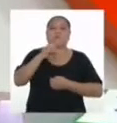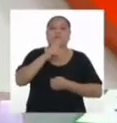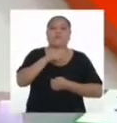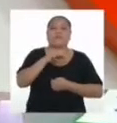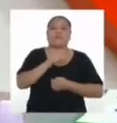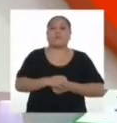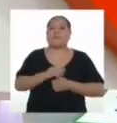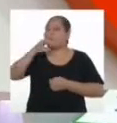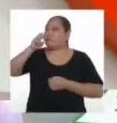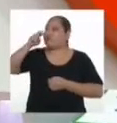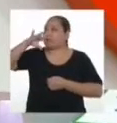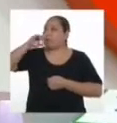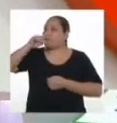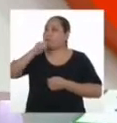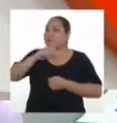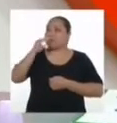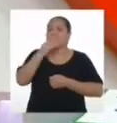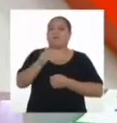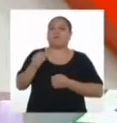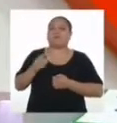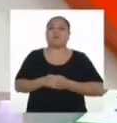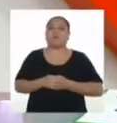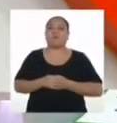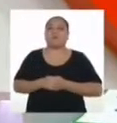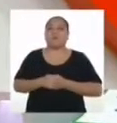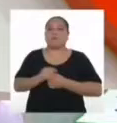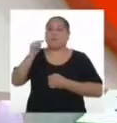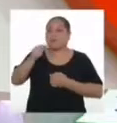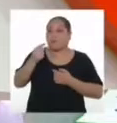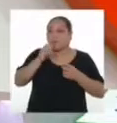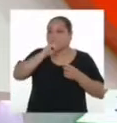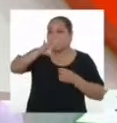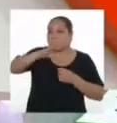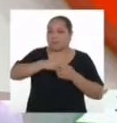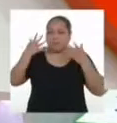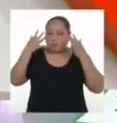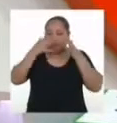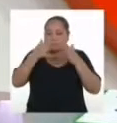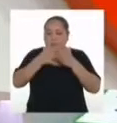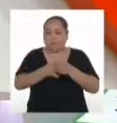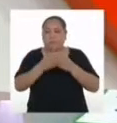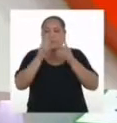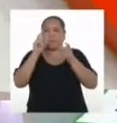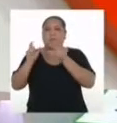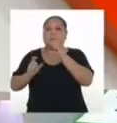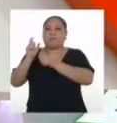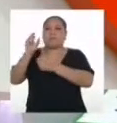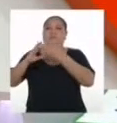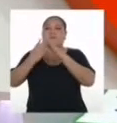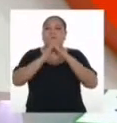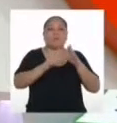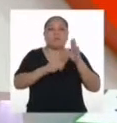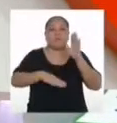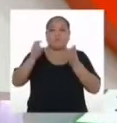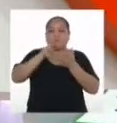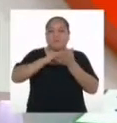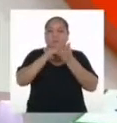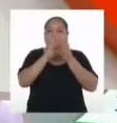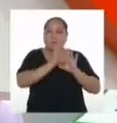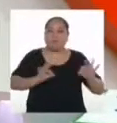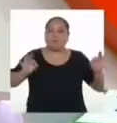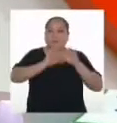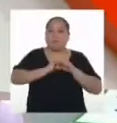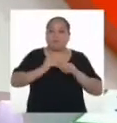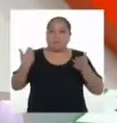de la región hidrográfica Amazonas o Titicaca hacen que las concentraciones urbanas, es decir, de población más